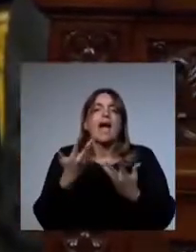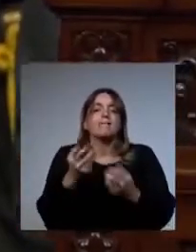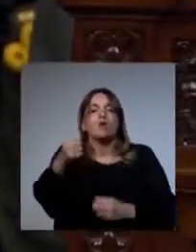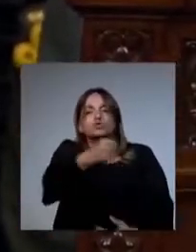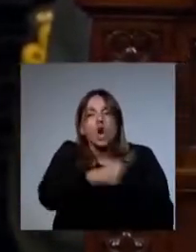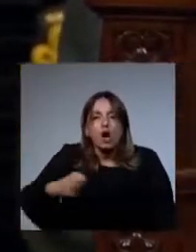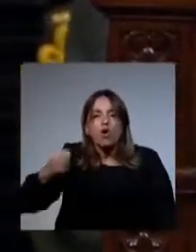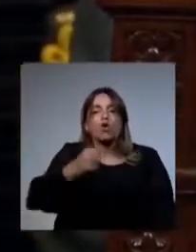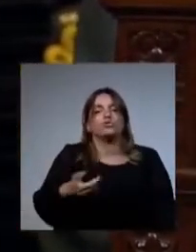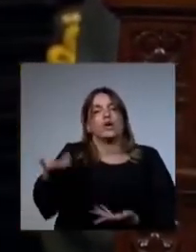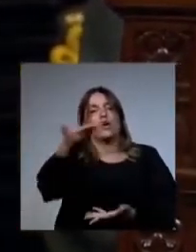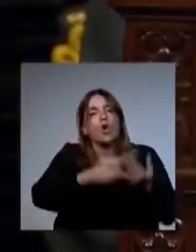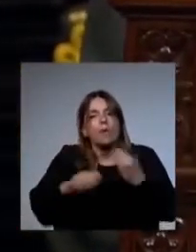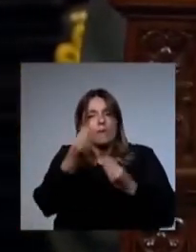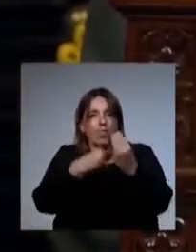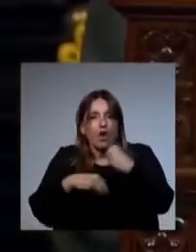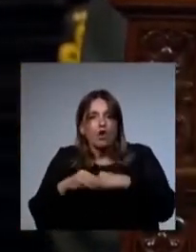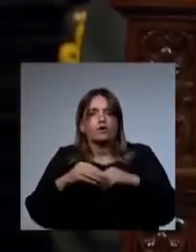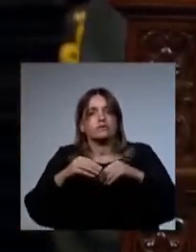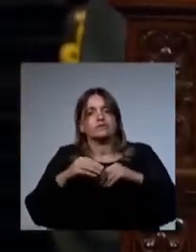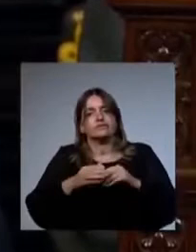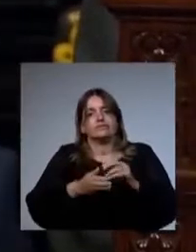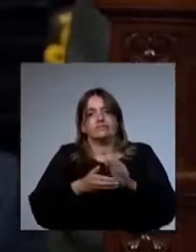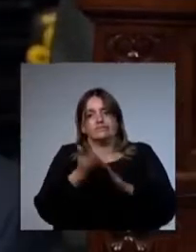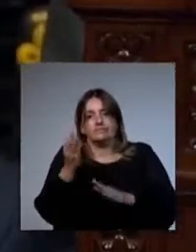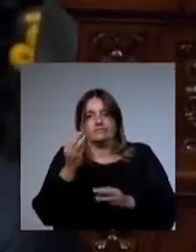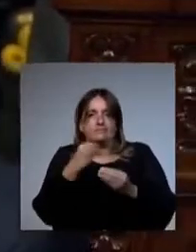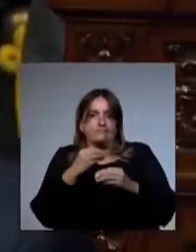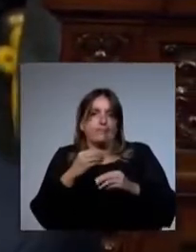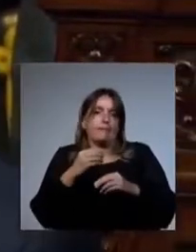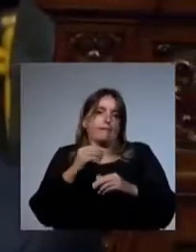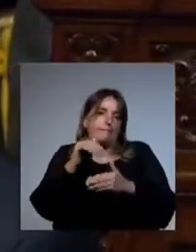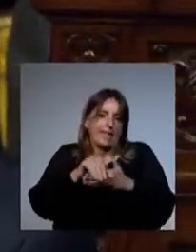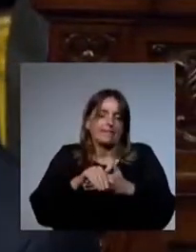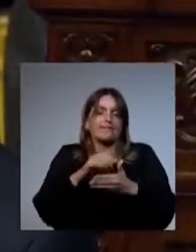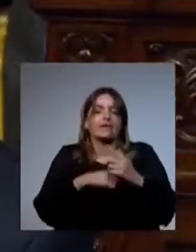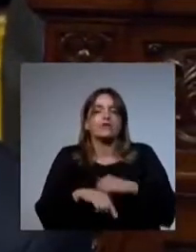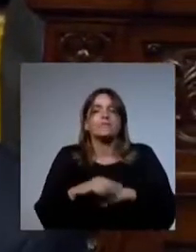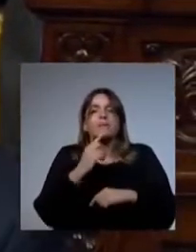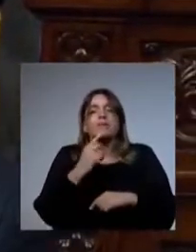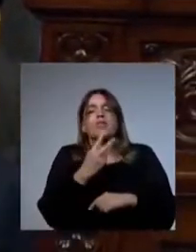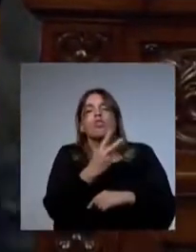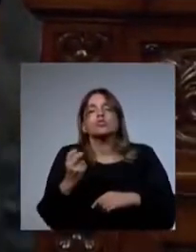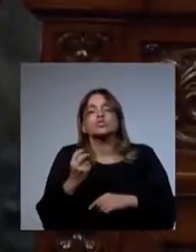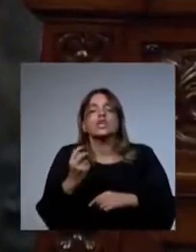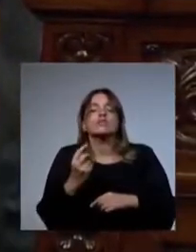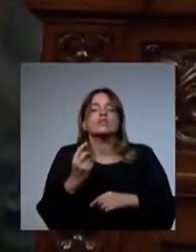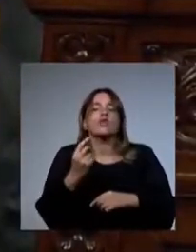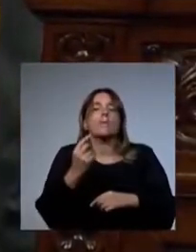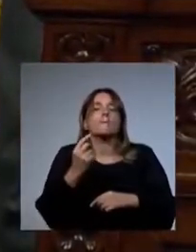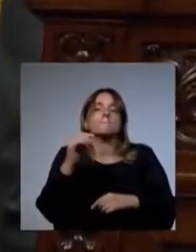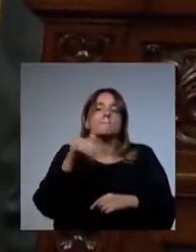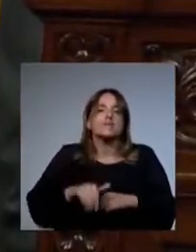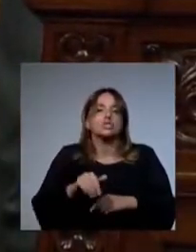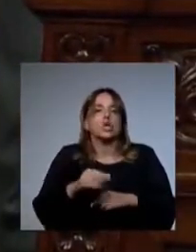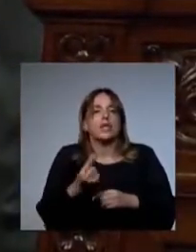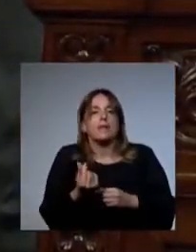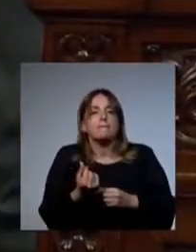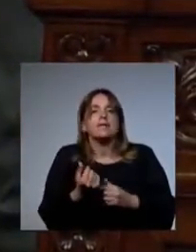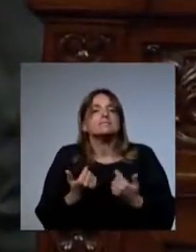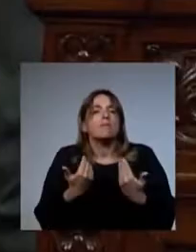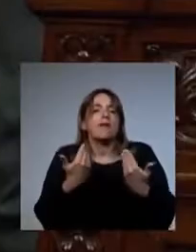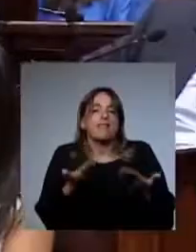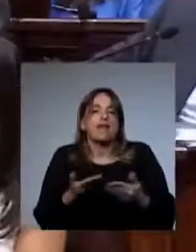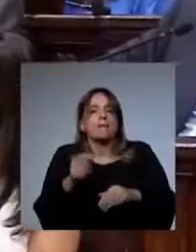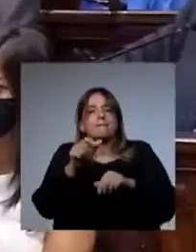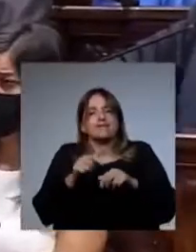comedores y a merenderos. Va a haber una inversión adicional de 200 millones de pesos para atender a personas en situación